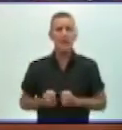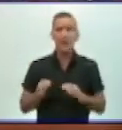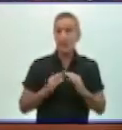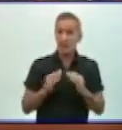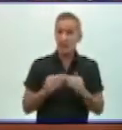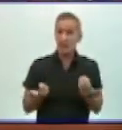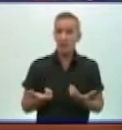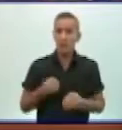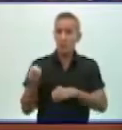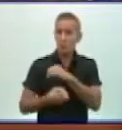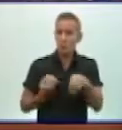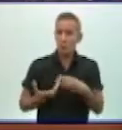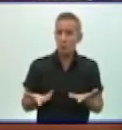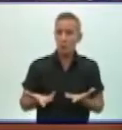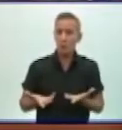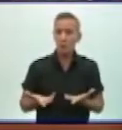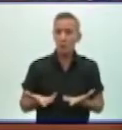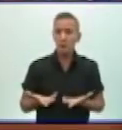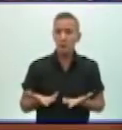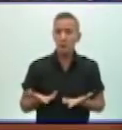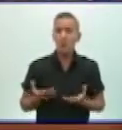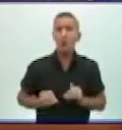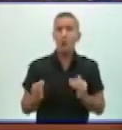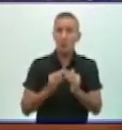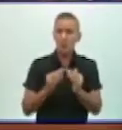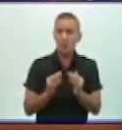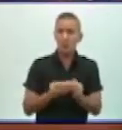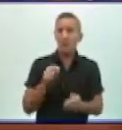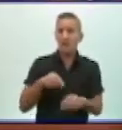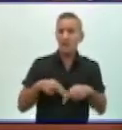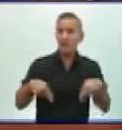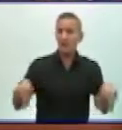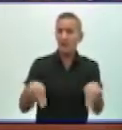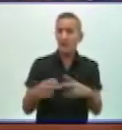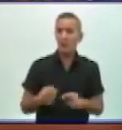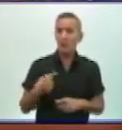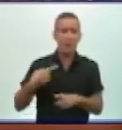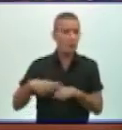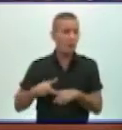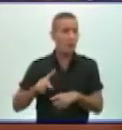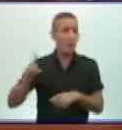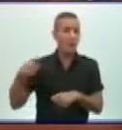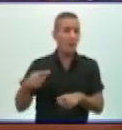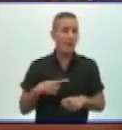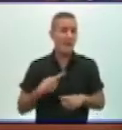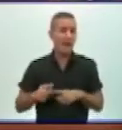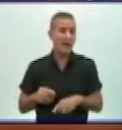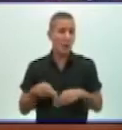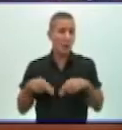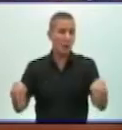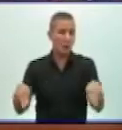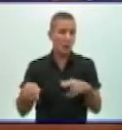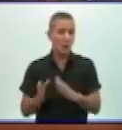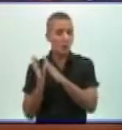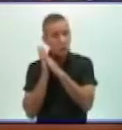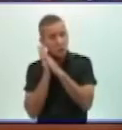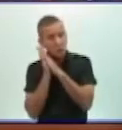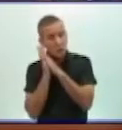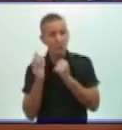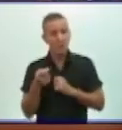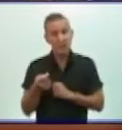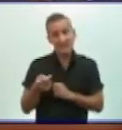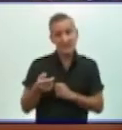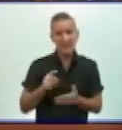de un cambio, de que si voy a vivir en este cuarto y mañana me van a mudar a otro cuarto porque mi abuela necesita dormir más cerca de mis padres,